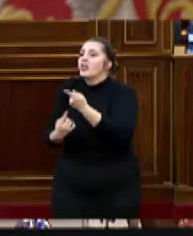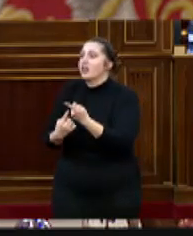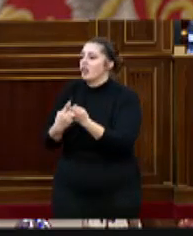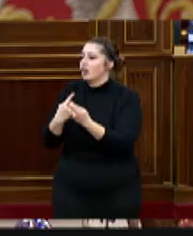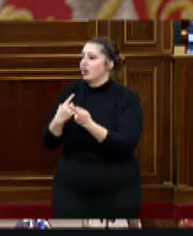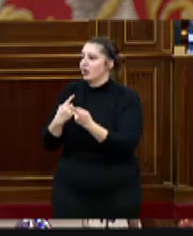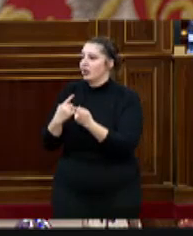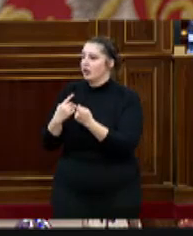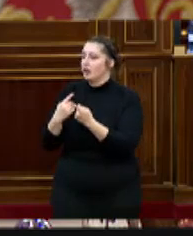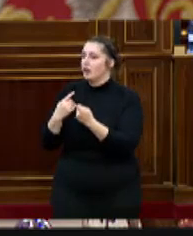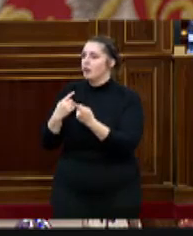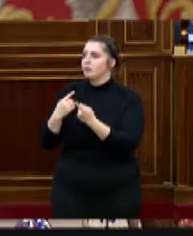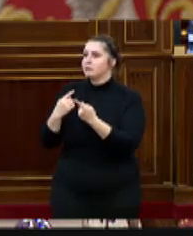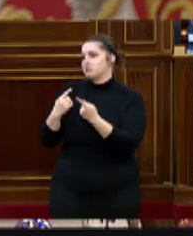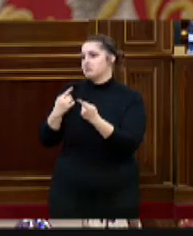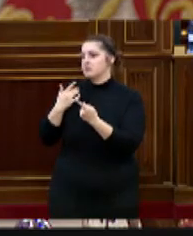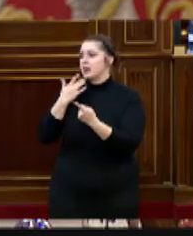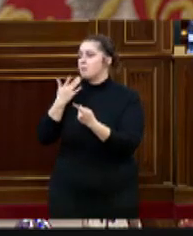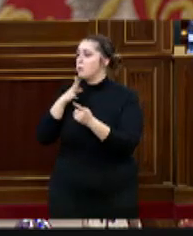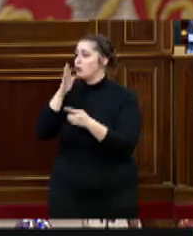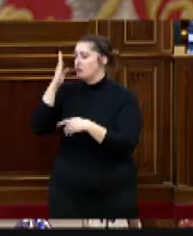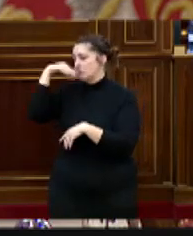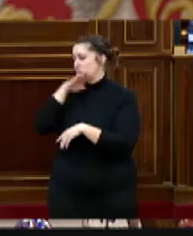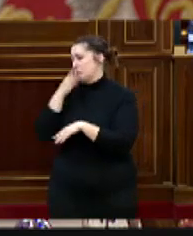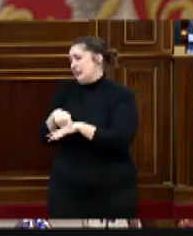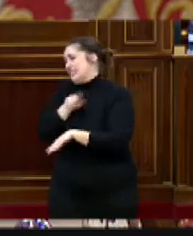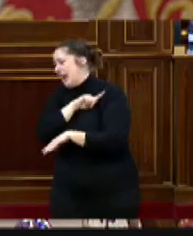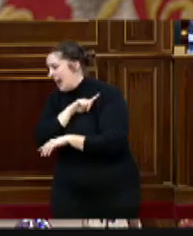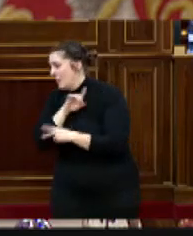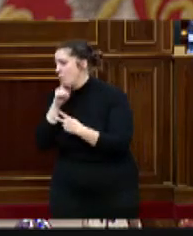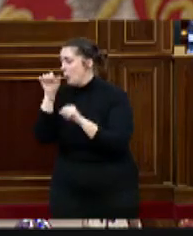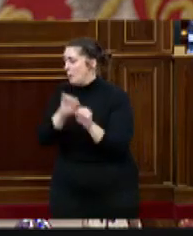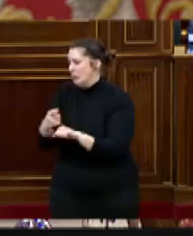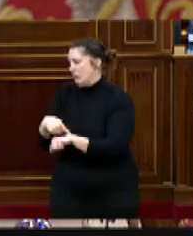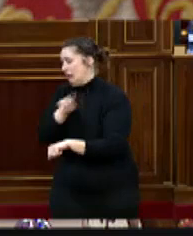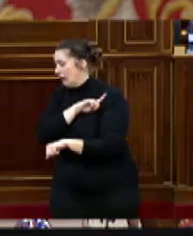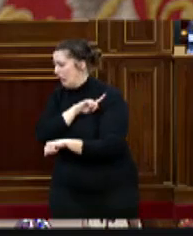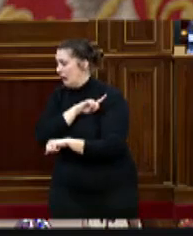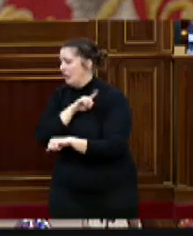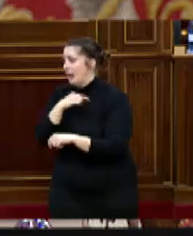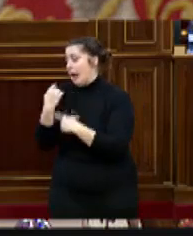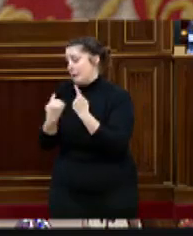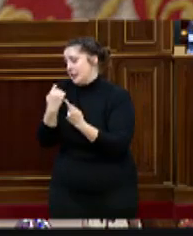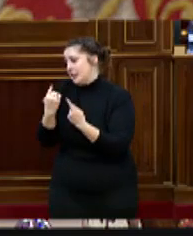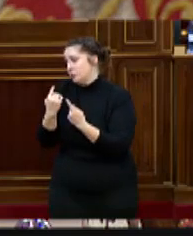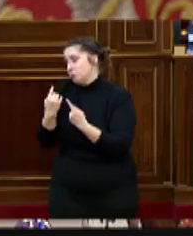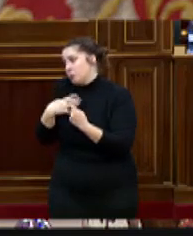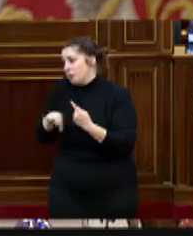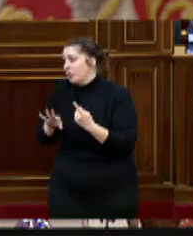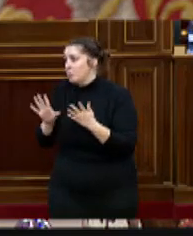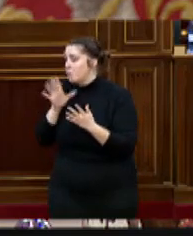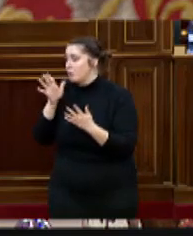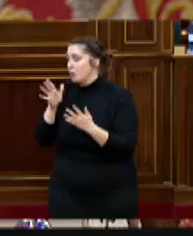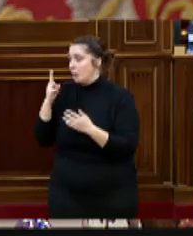dejar de deciros por paternalismo por proteccionismo a veces incluso por